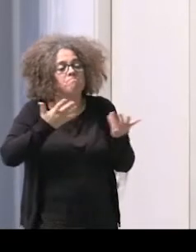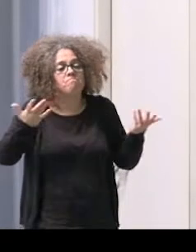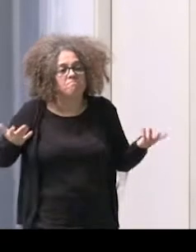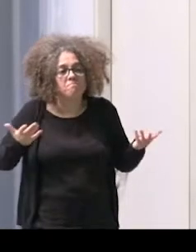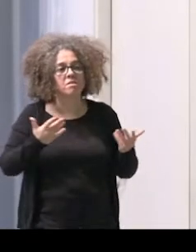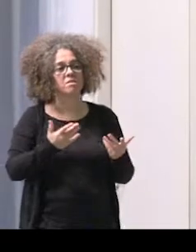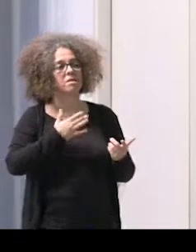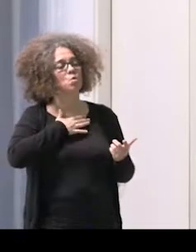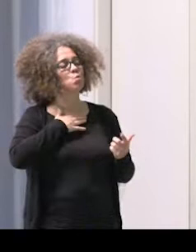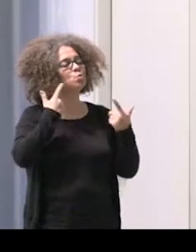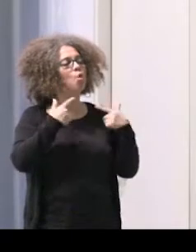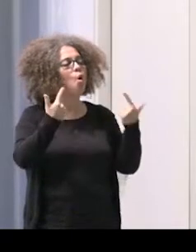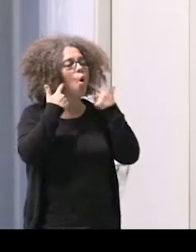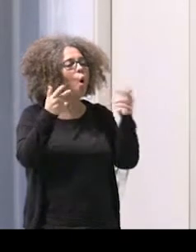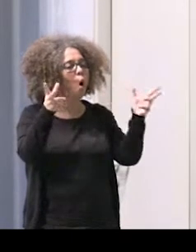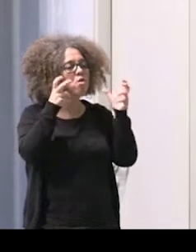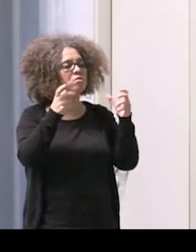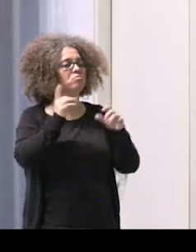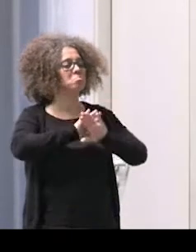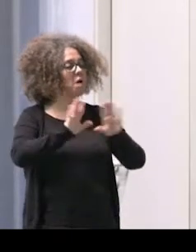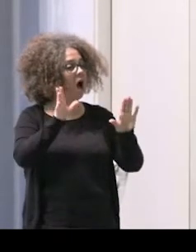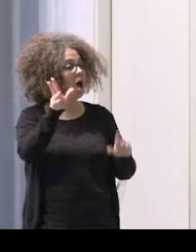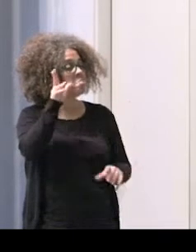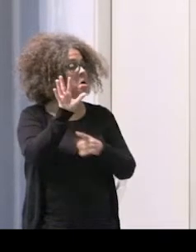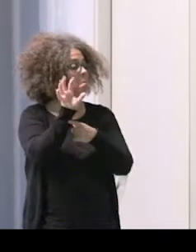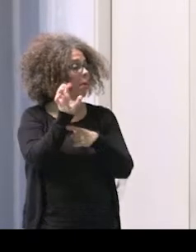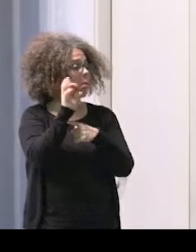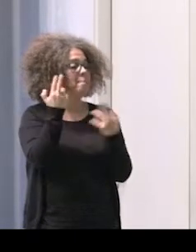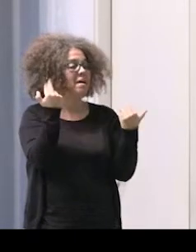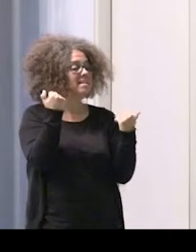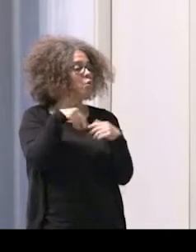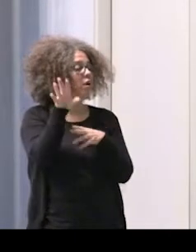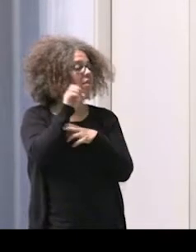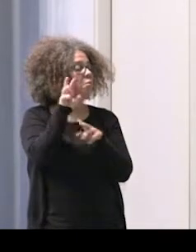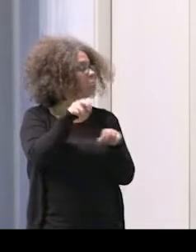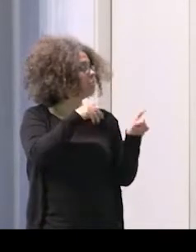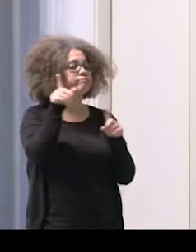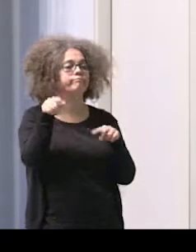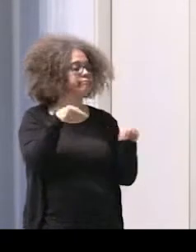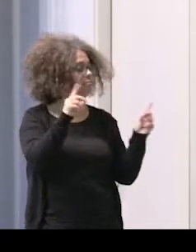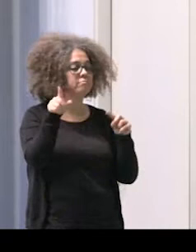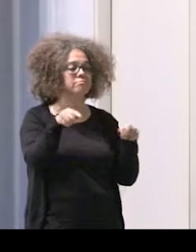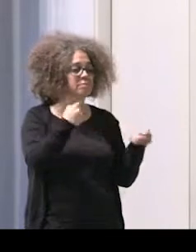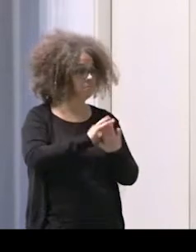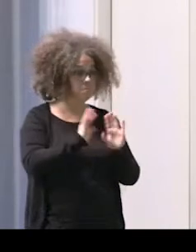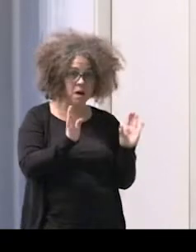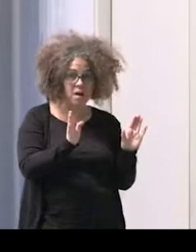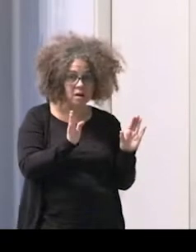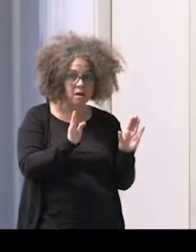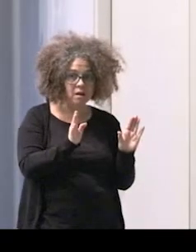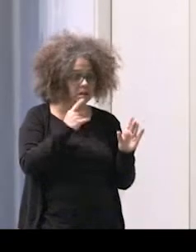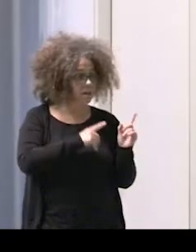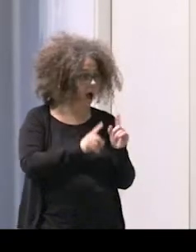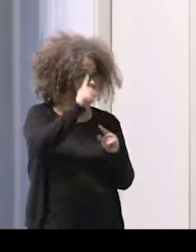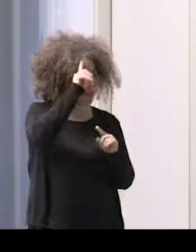que nuestros oídos no son receptores de información pasivos, que reciben información y la envían al cerebro para que el cerebro la